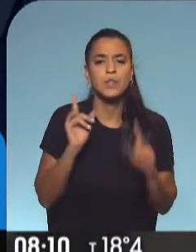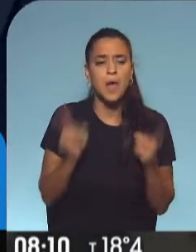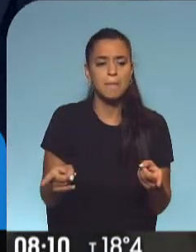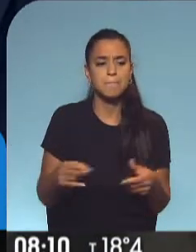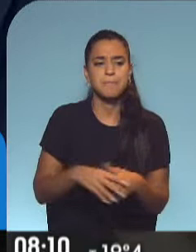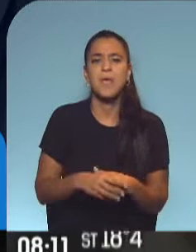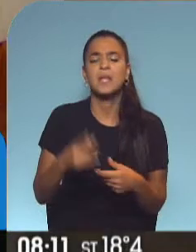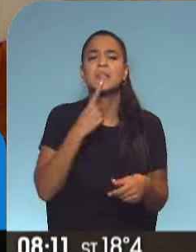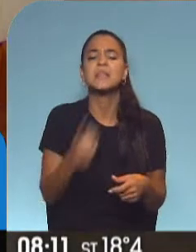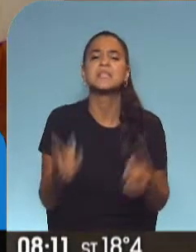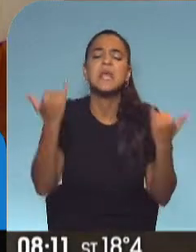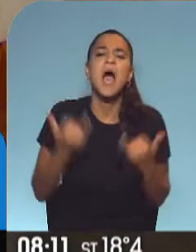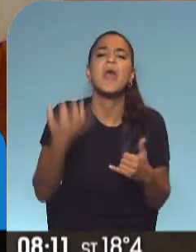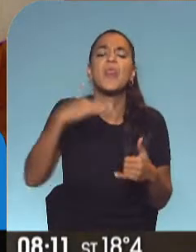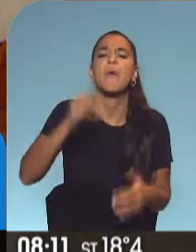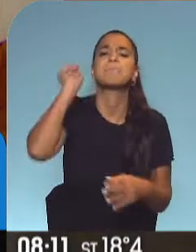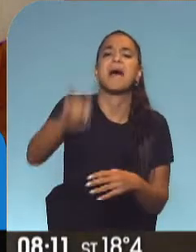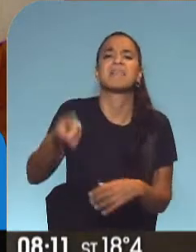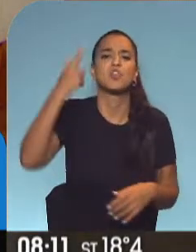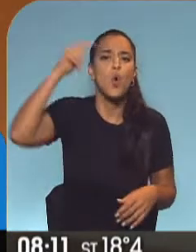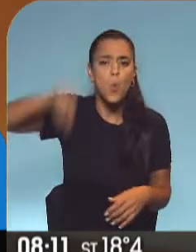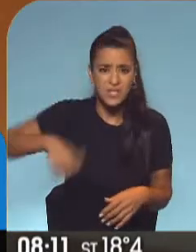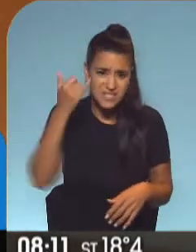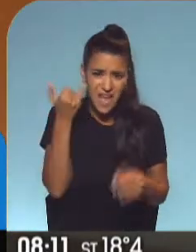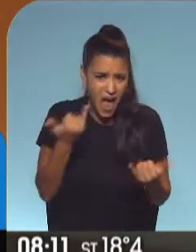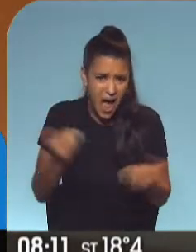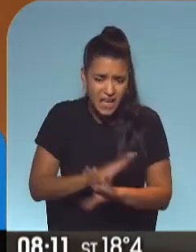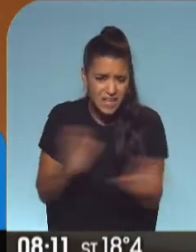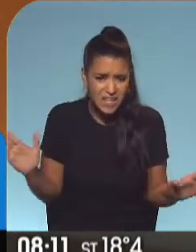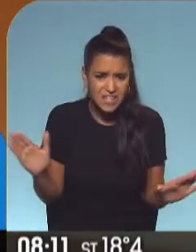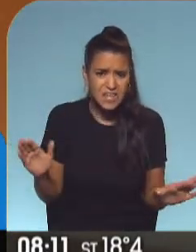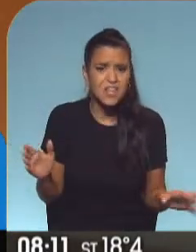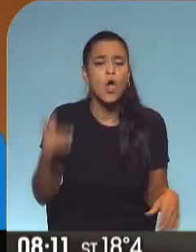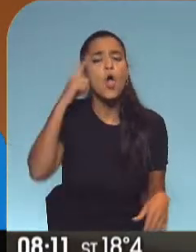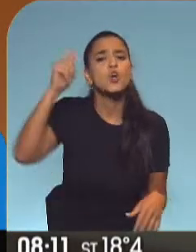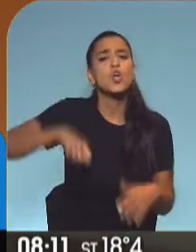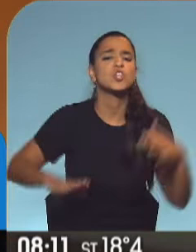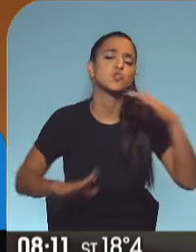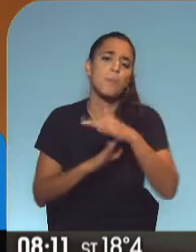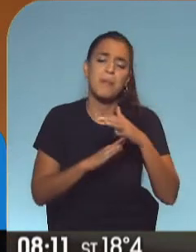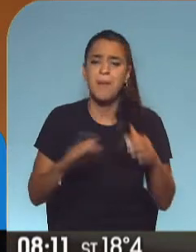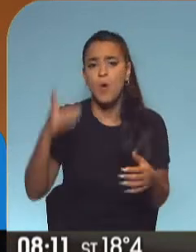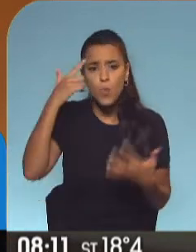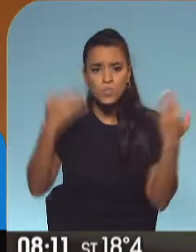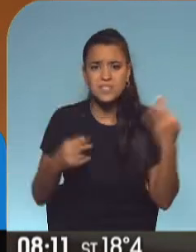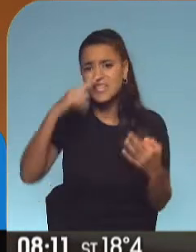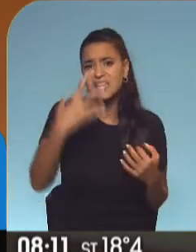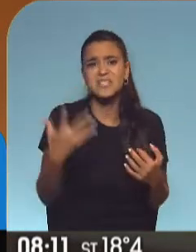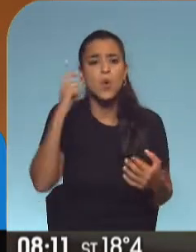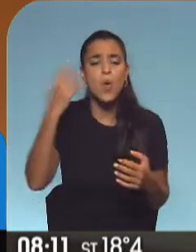voces que dicen, no, tiene que haber un mandato de los jueces. Los jueces ya tienen mandato. En la Corte Suprema de Justicia, a los 75 años hay que